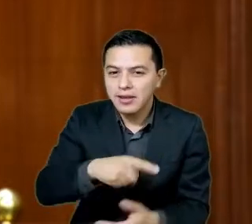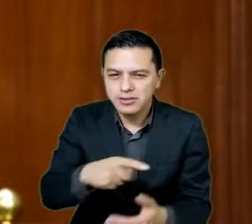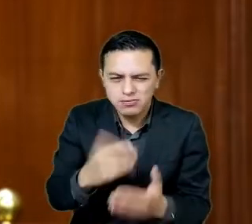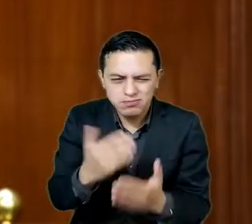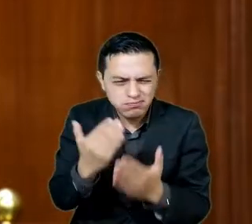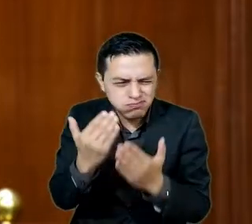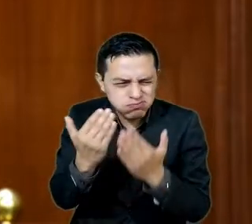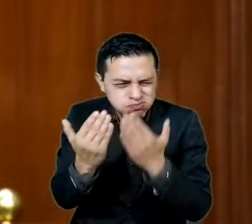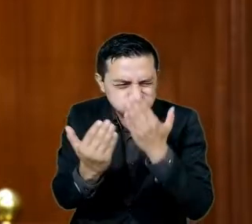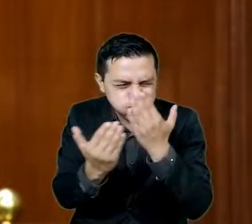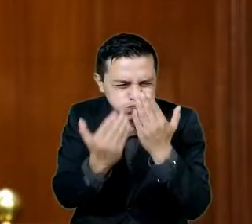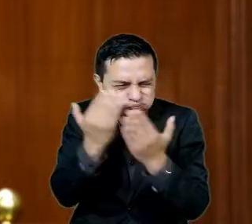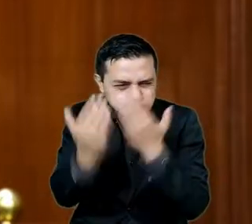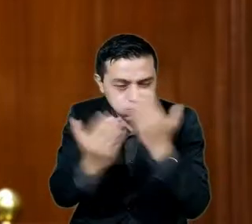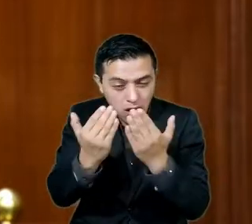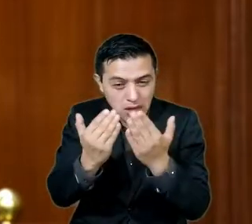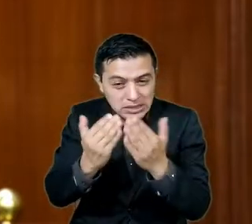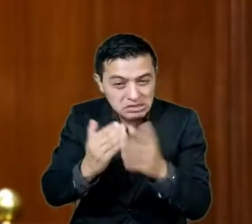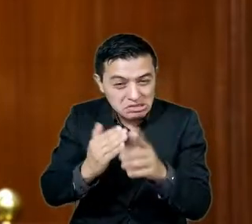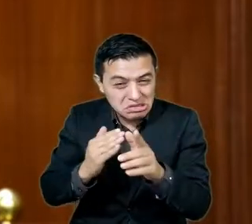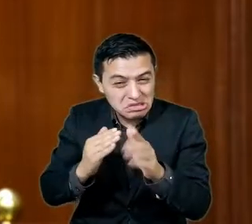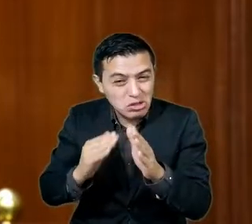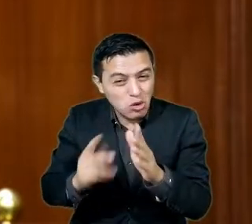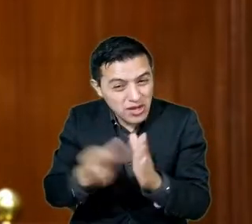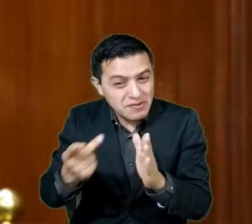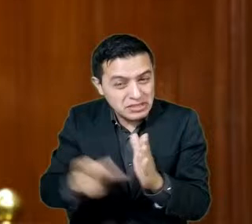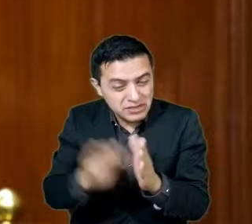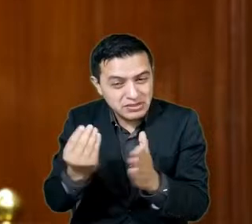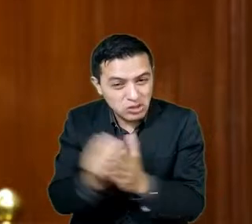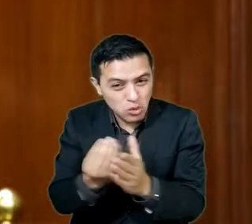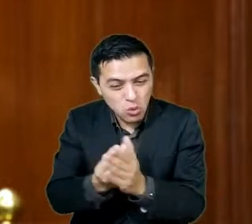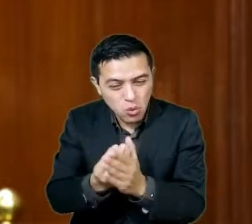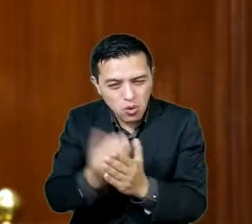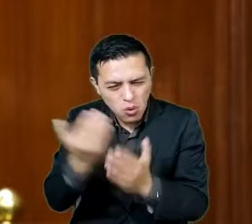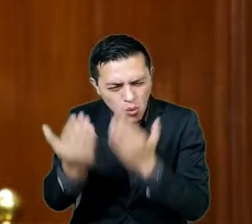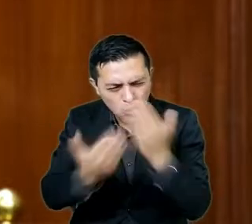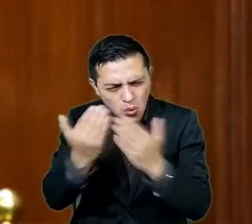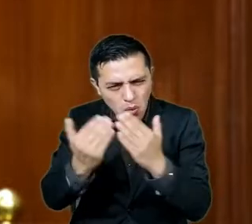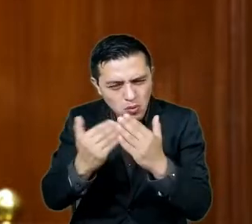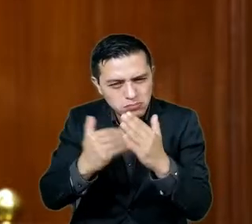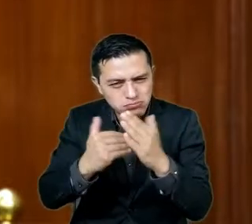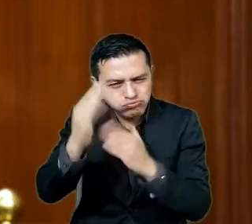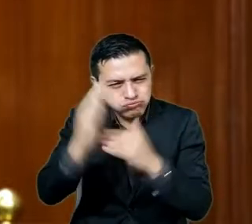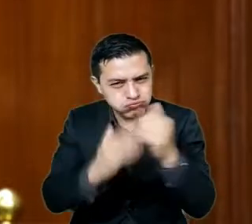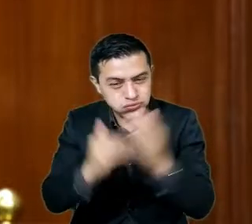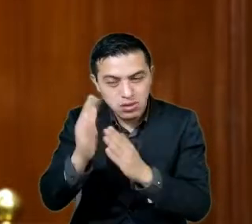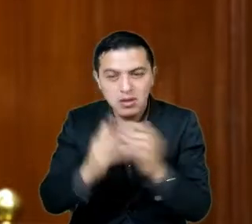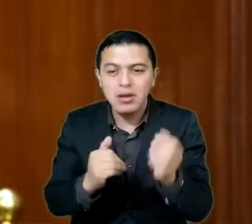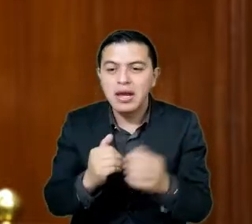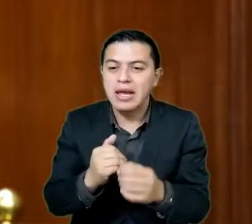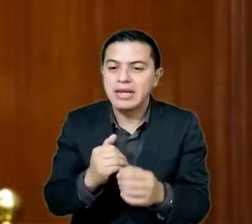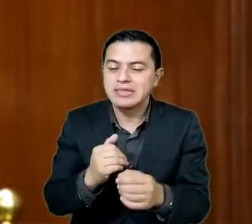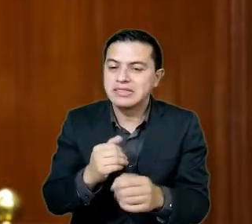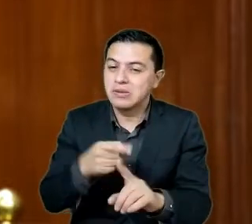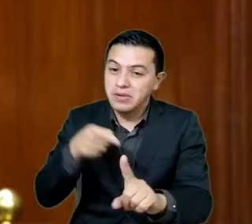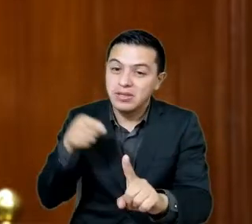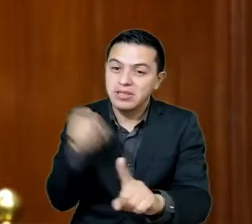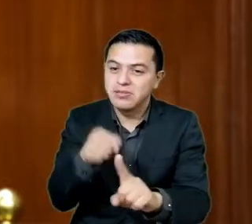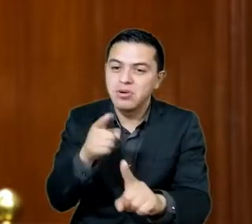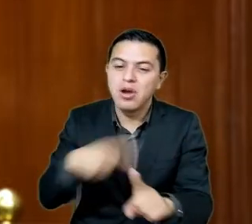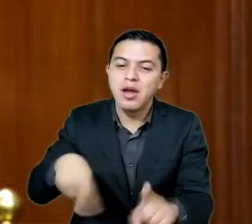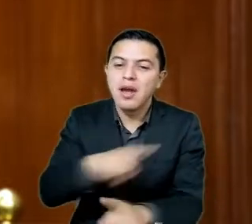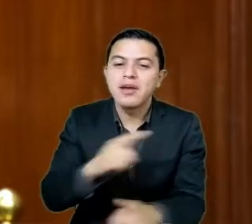estos órganos legislativos debe privilegiarse para atender de forma eficiente y oportuna la dinámica y necesidades